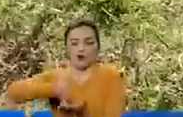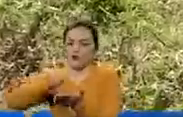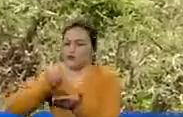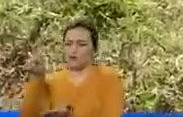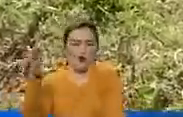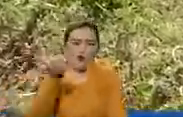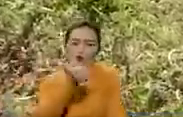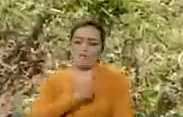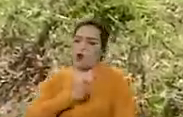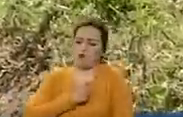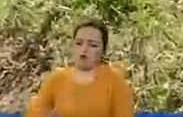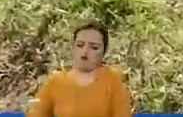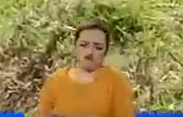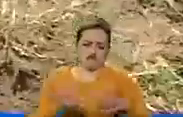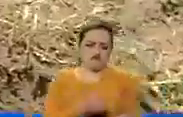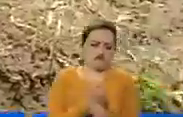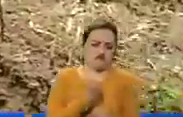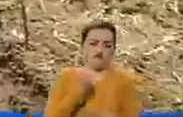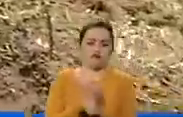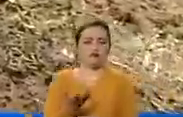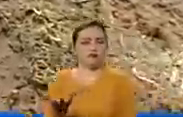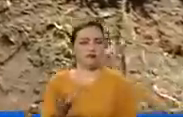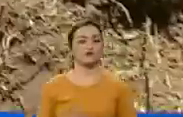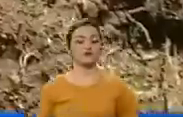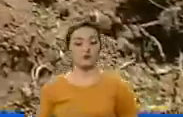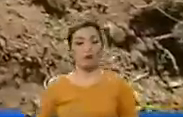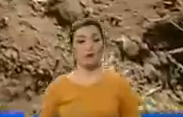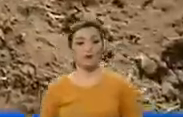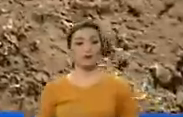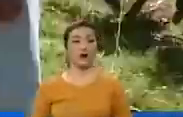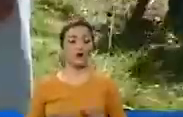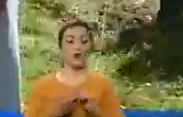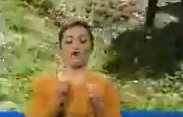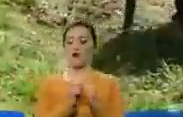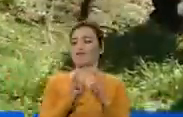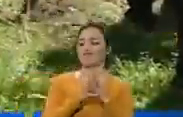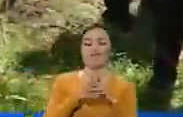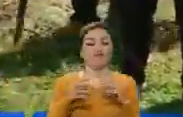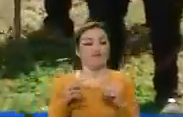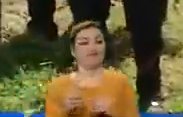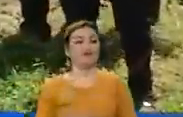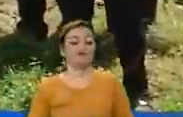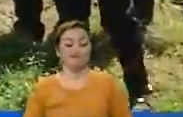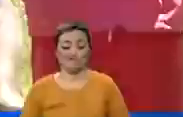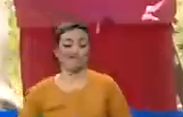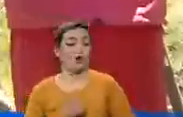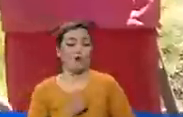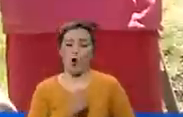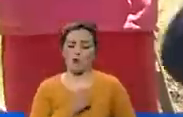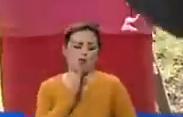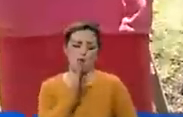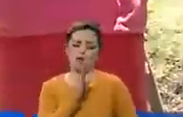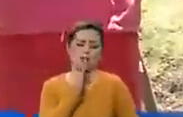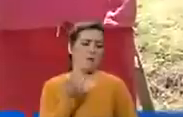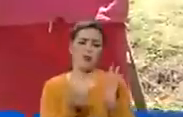tienen. Hacer mingas y organizarse para buscar los medios que les permita solucionar sus problemas son características de los vecinos